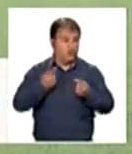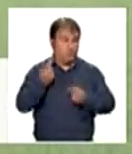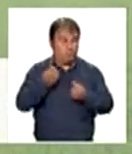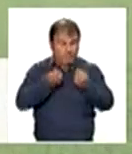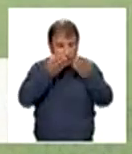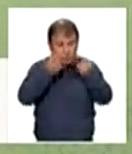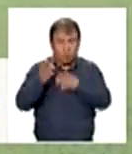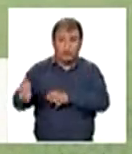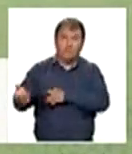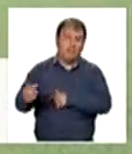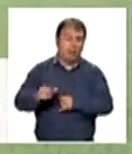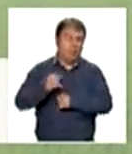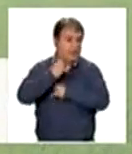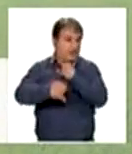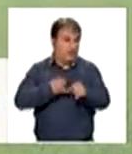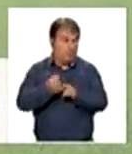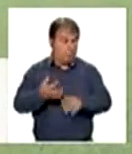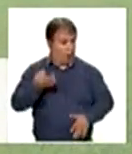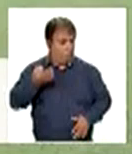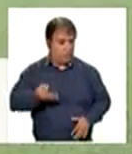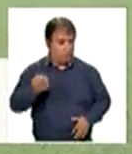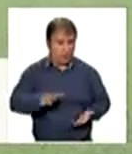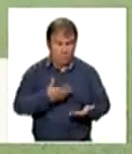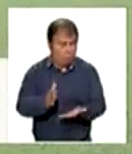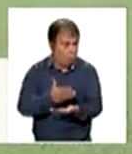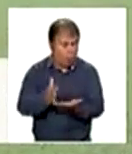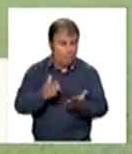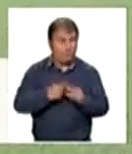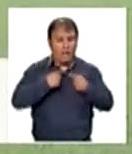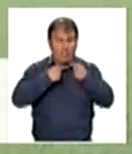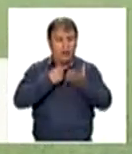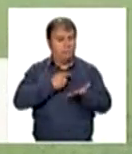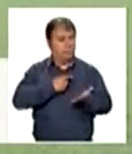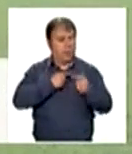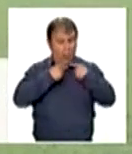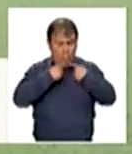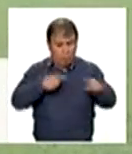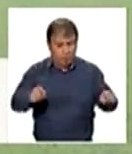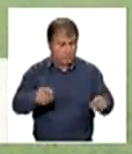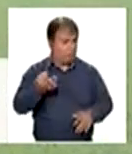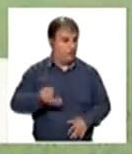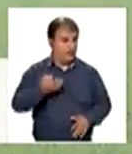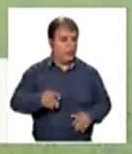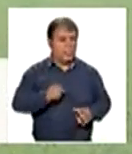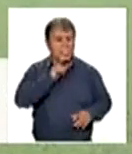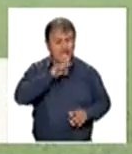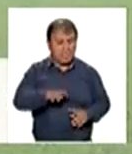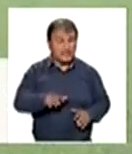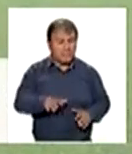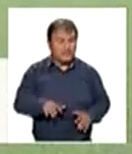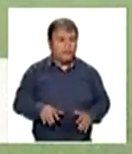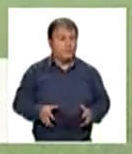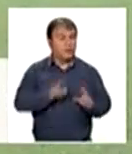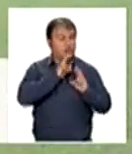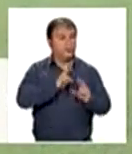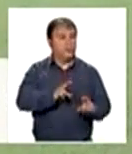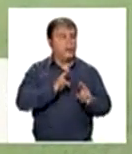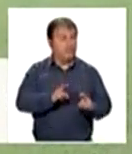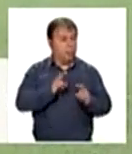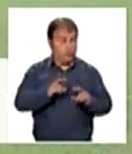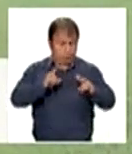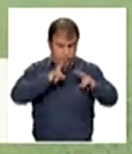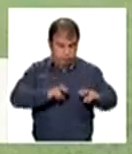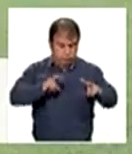viene desde afuera. Oficialmente no existe una comunicación que daría a indicar un resultado